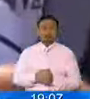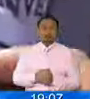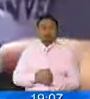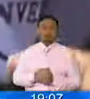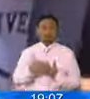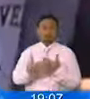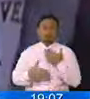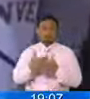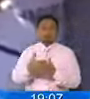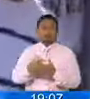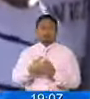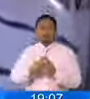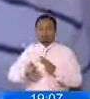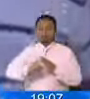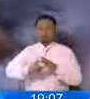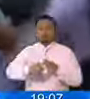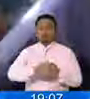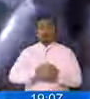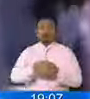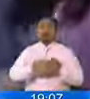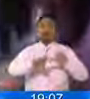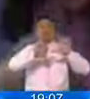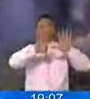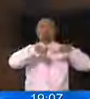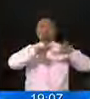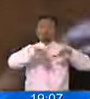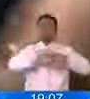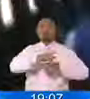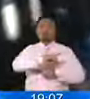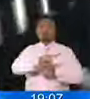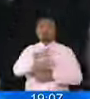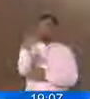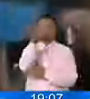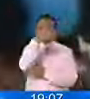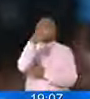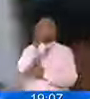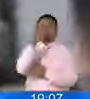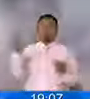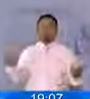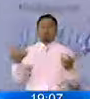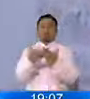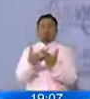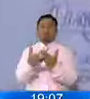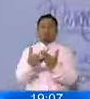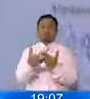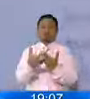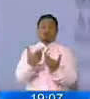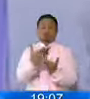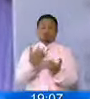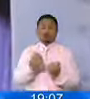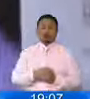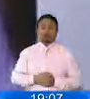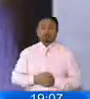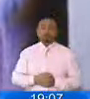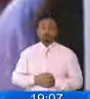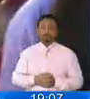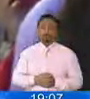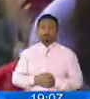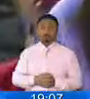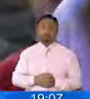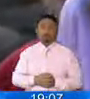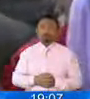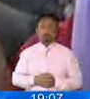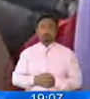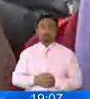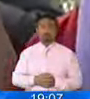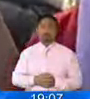el espacio donde hace 9 meses flamearon la misma bandera de lo que aspiraban sería el